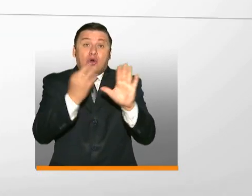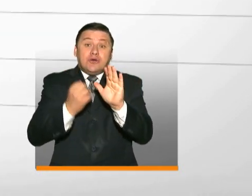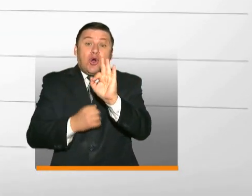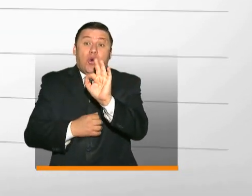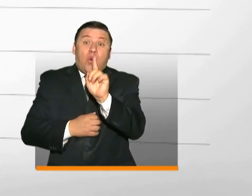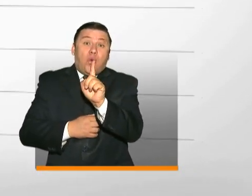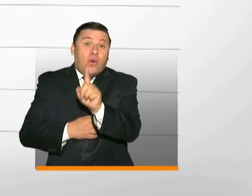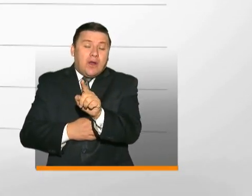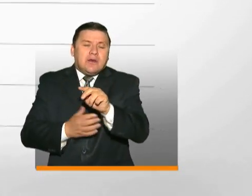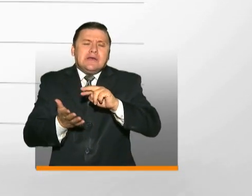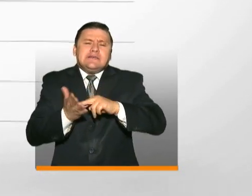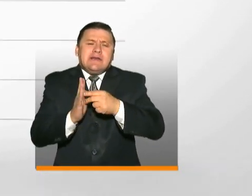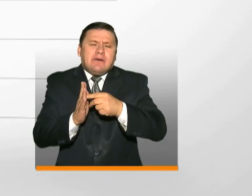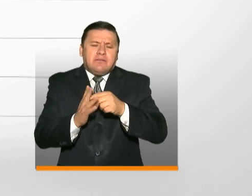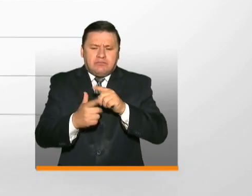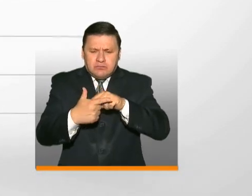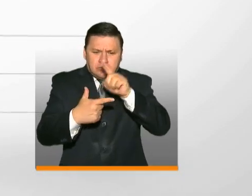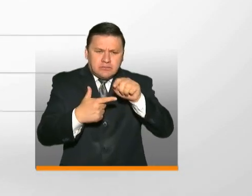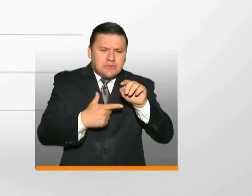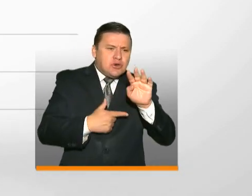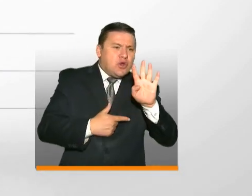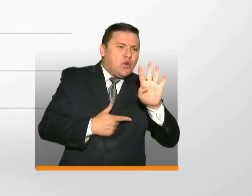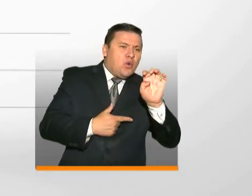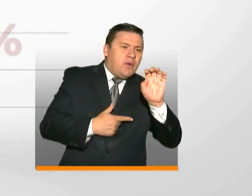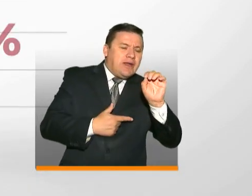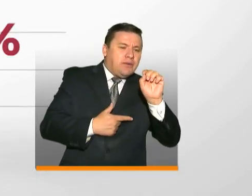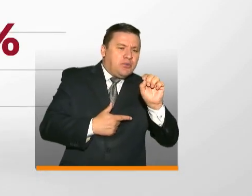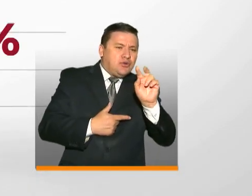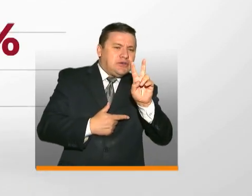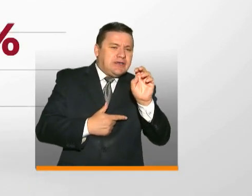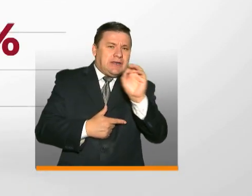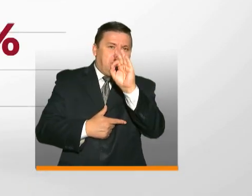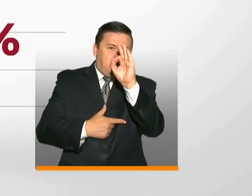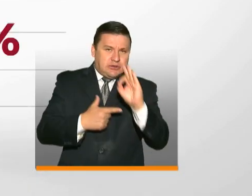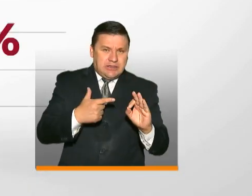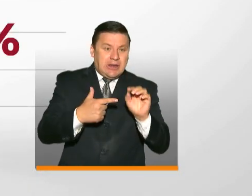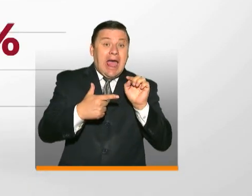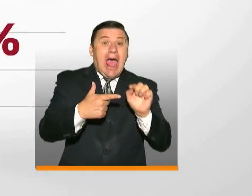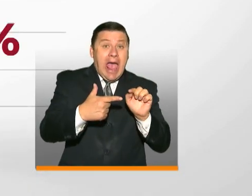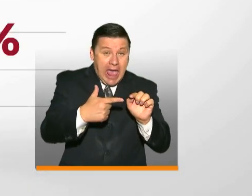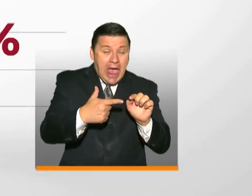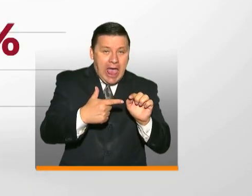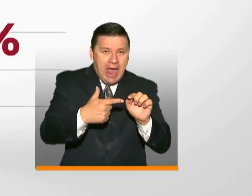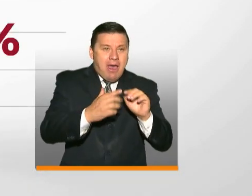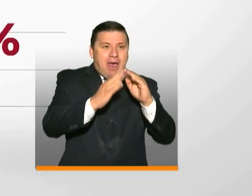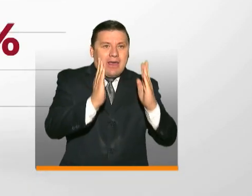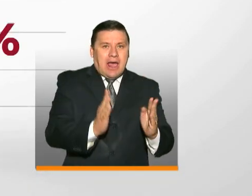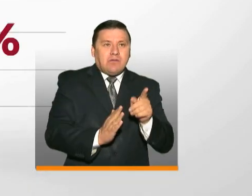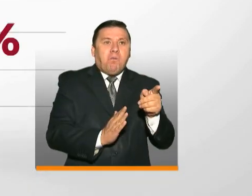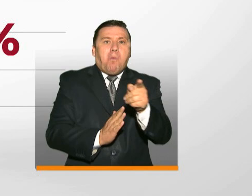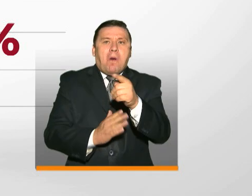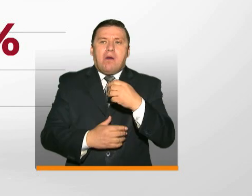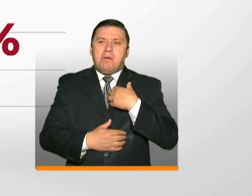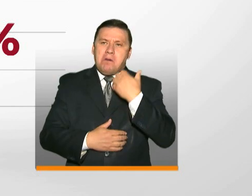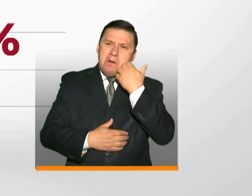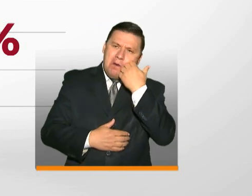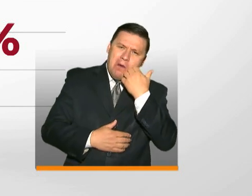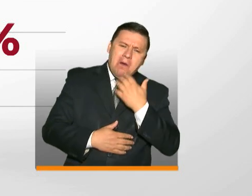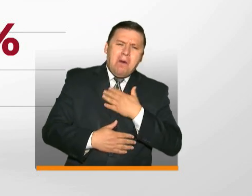31.881, equivalente al 90.7%, están en sus casas porque